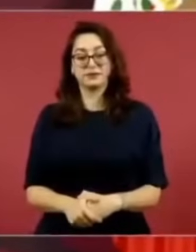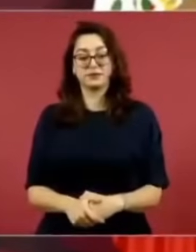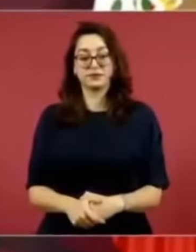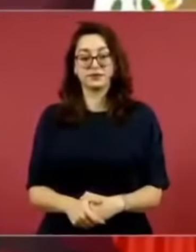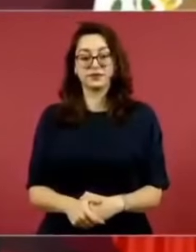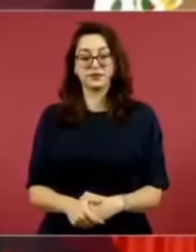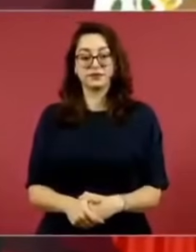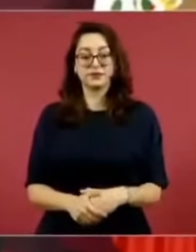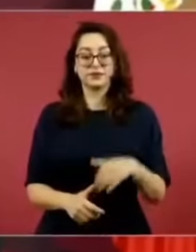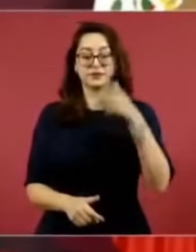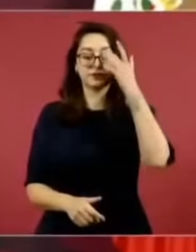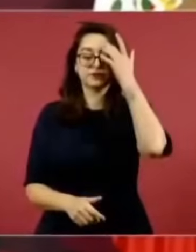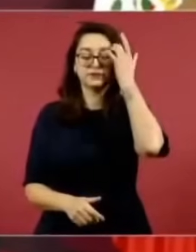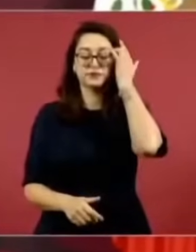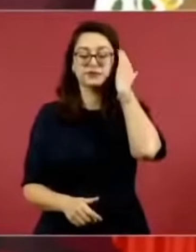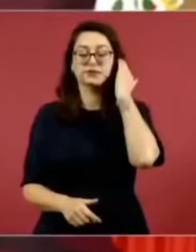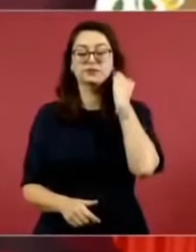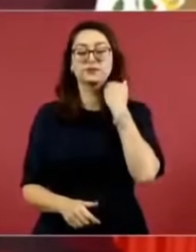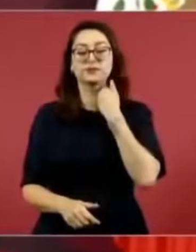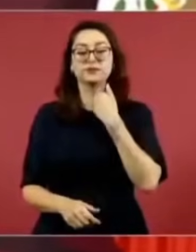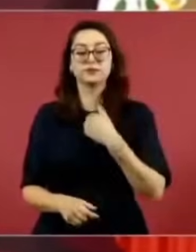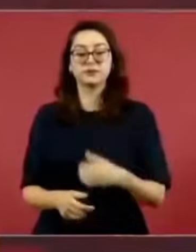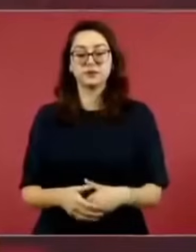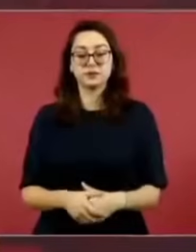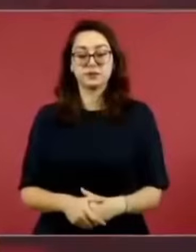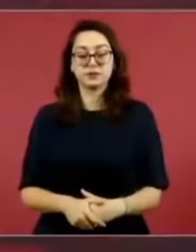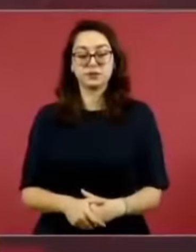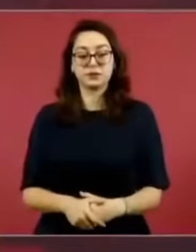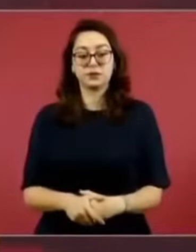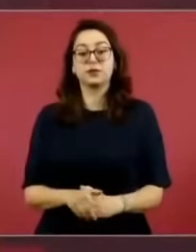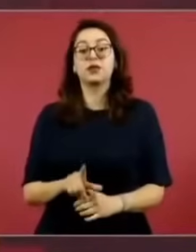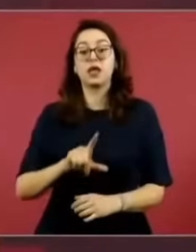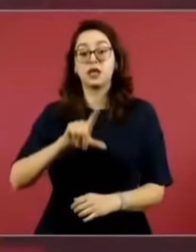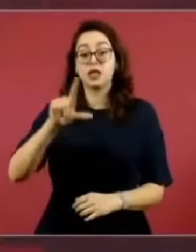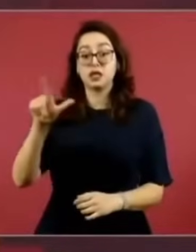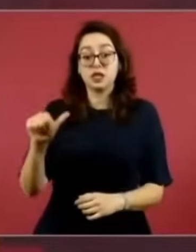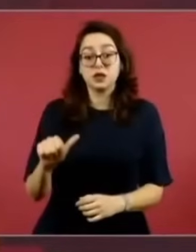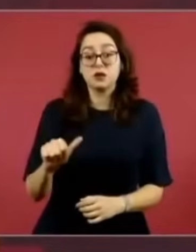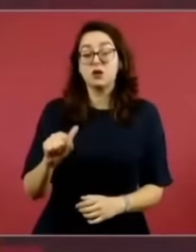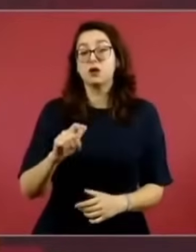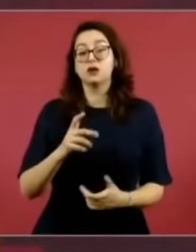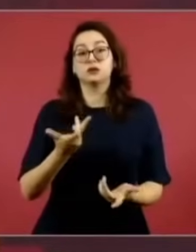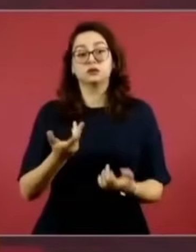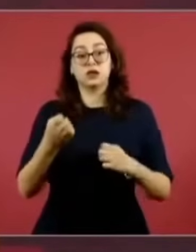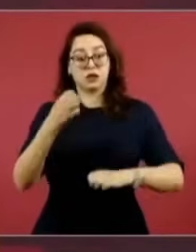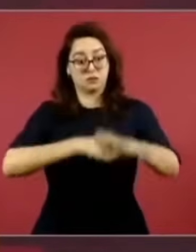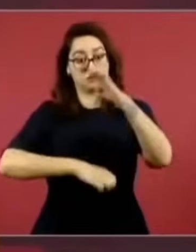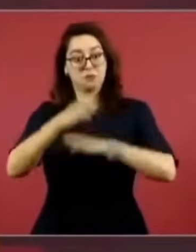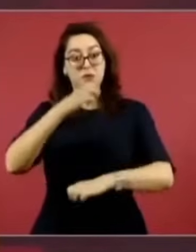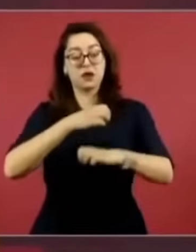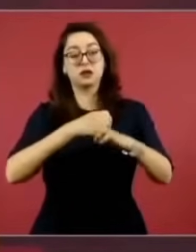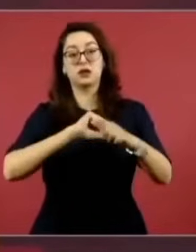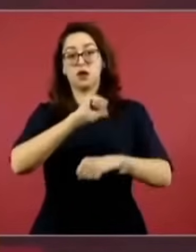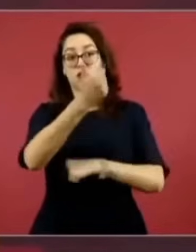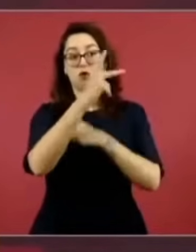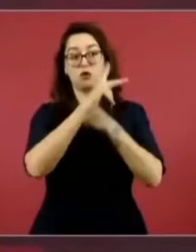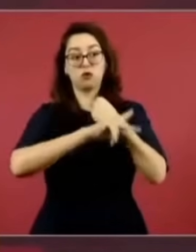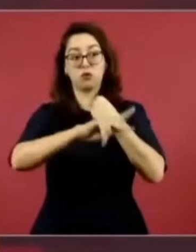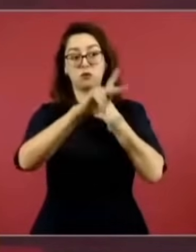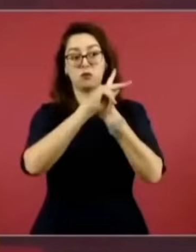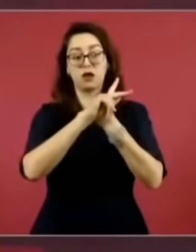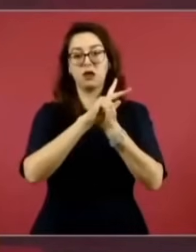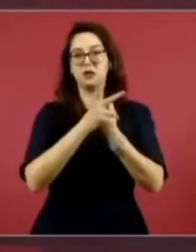proteger a todas las empresas extranjeras en contra de las